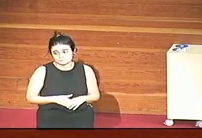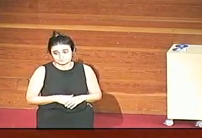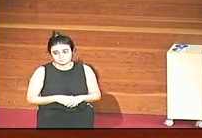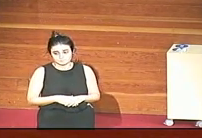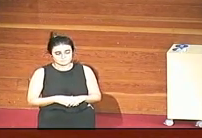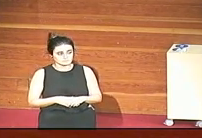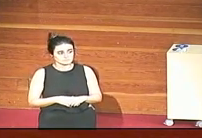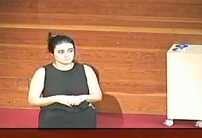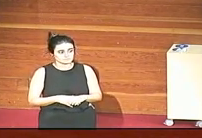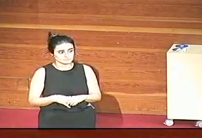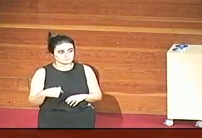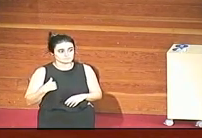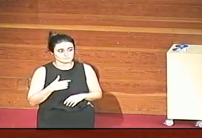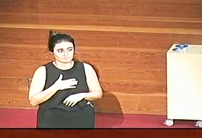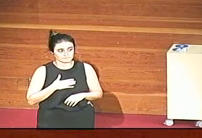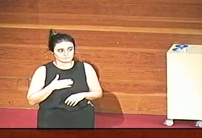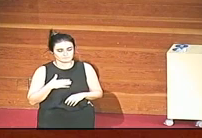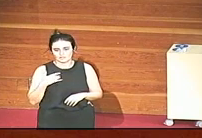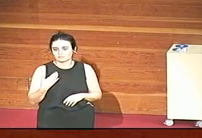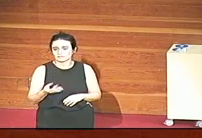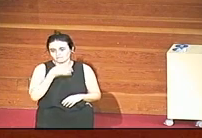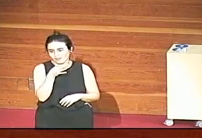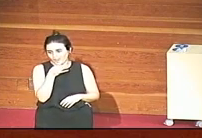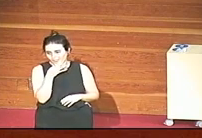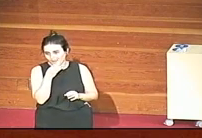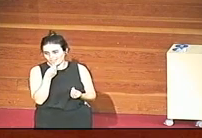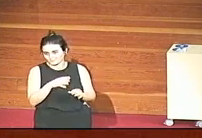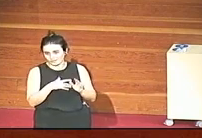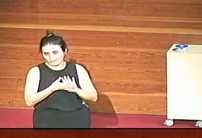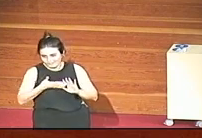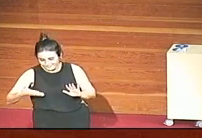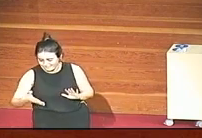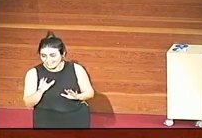lo que quería preguntarte antes de contar esta historia es